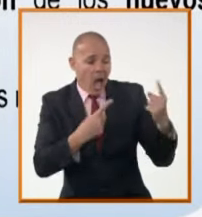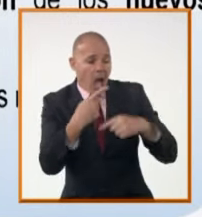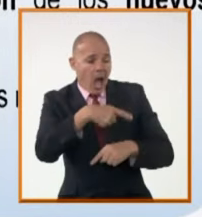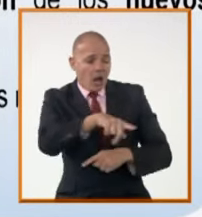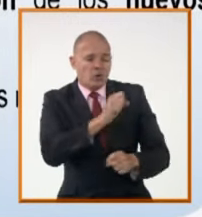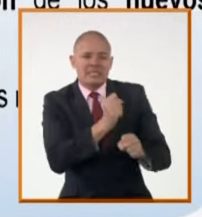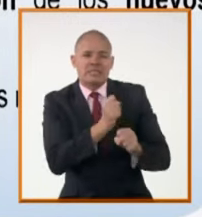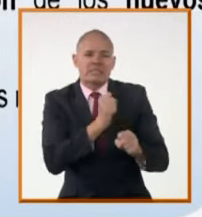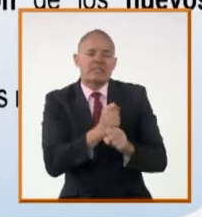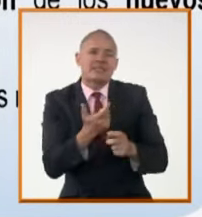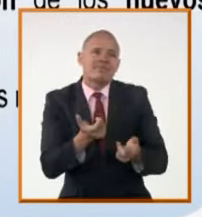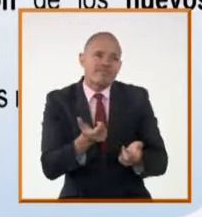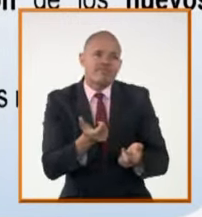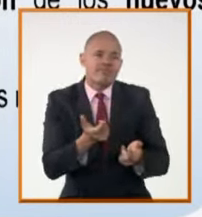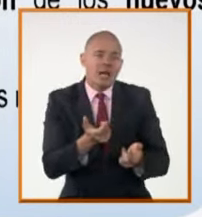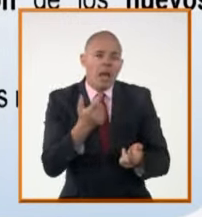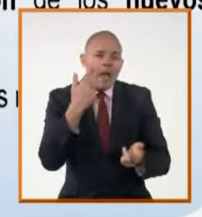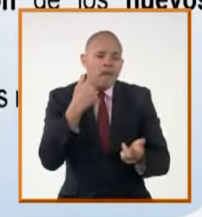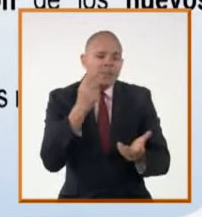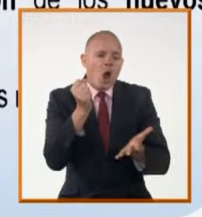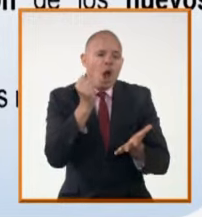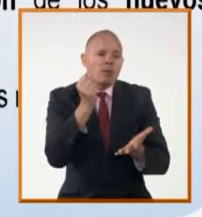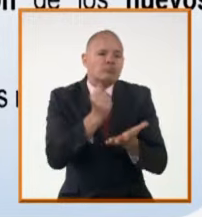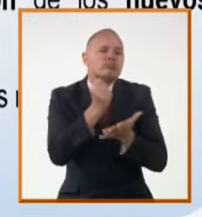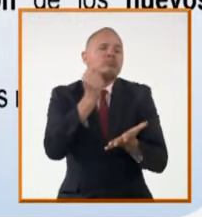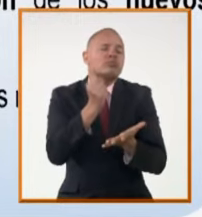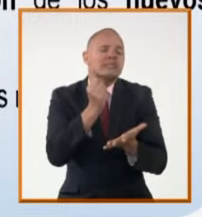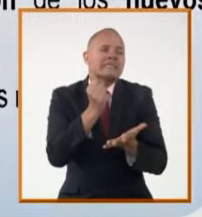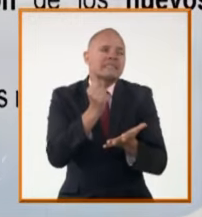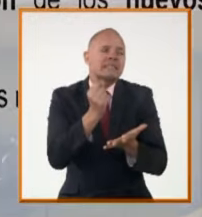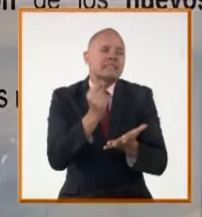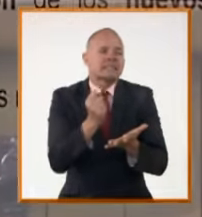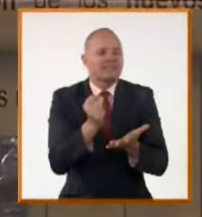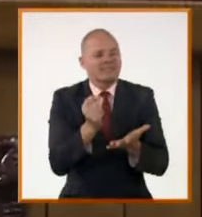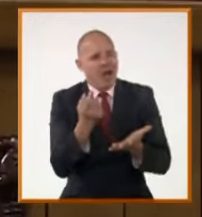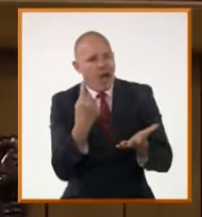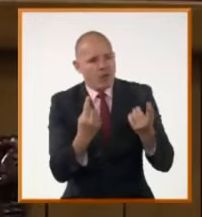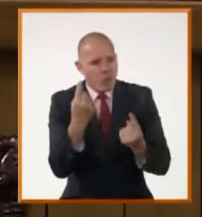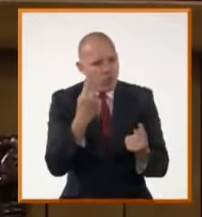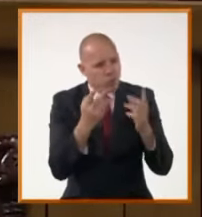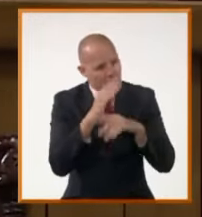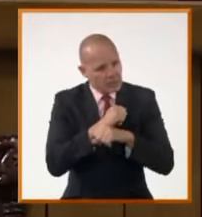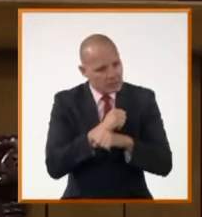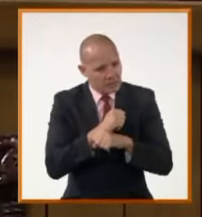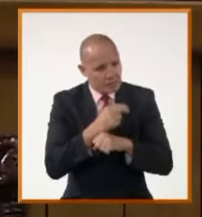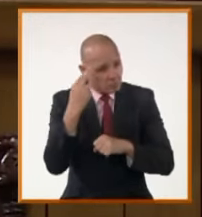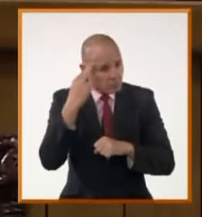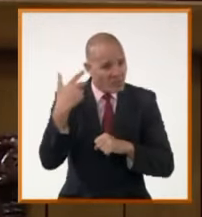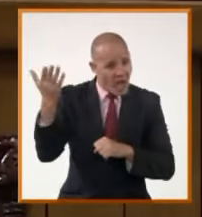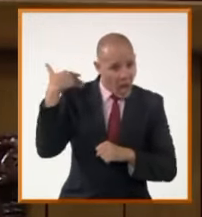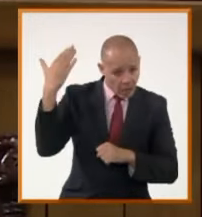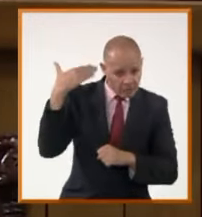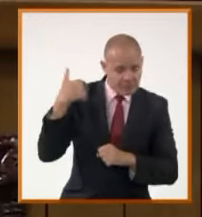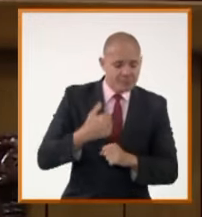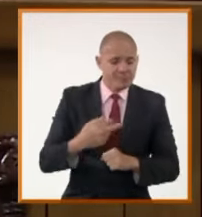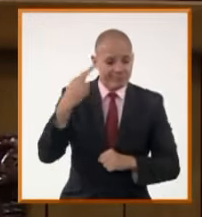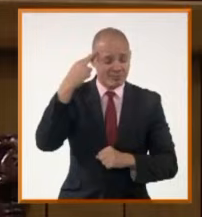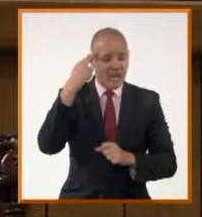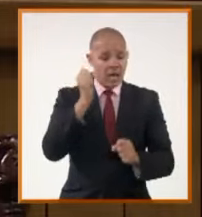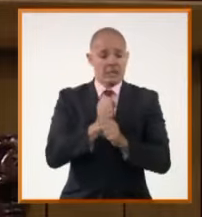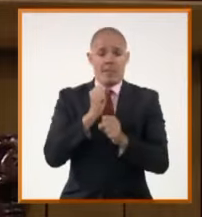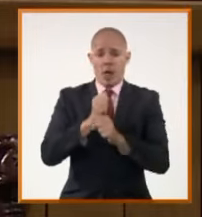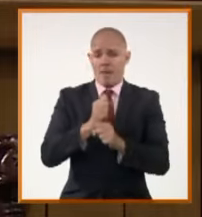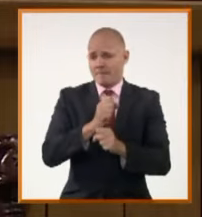Recordar que nosotros pasamos, cuando estábamos solo en el trabajo por cuenta propia, nosotros solamente